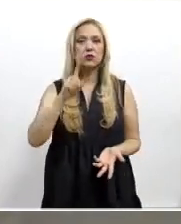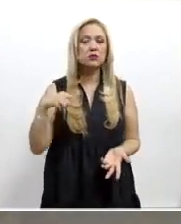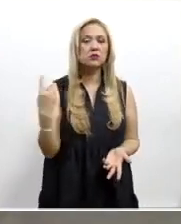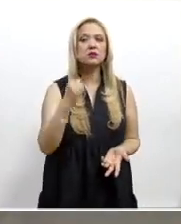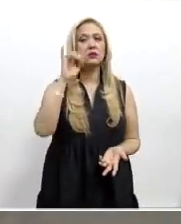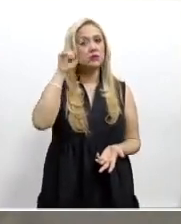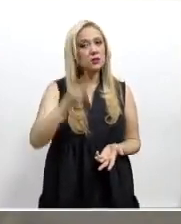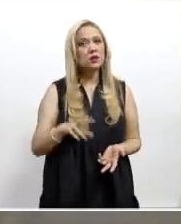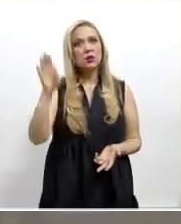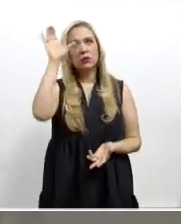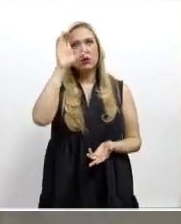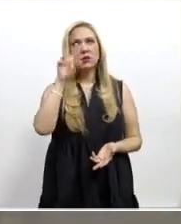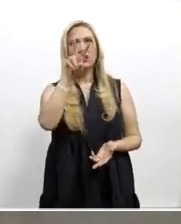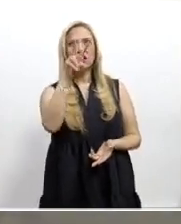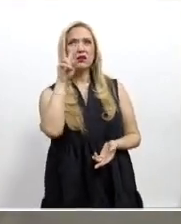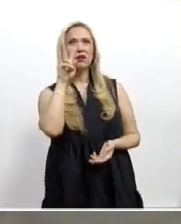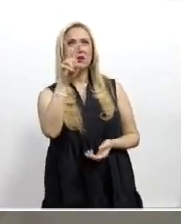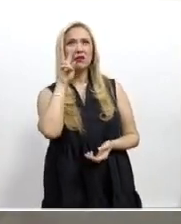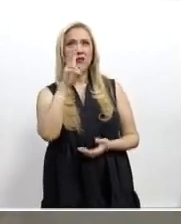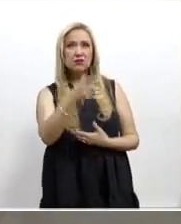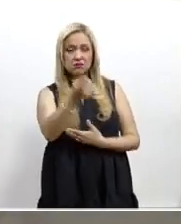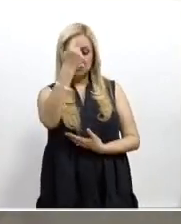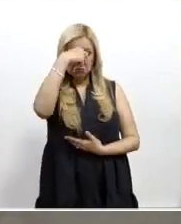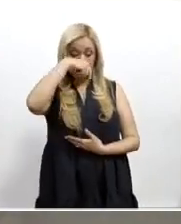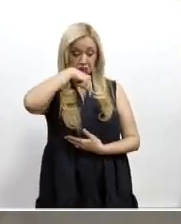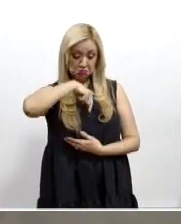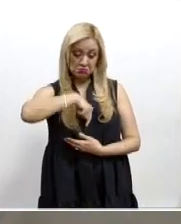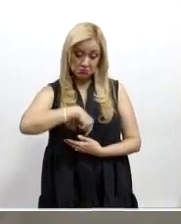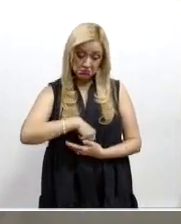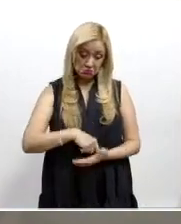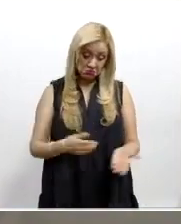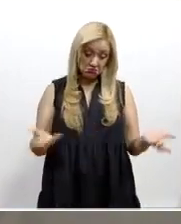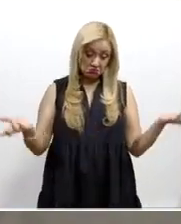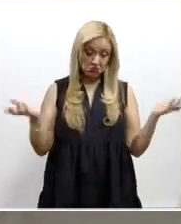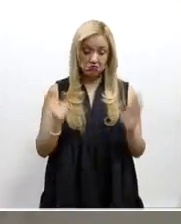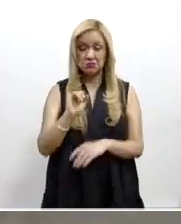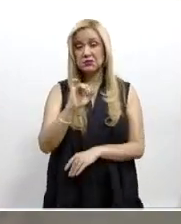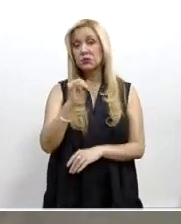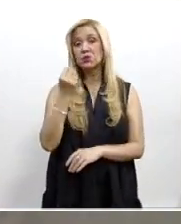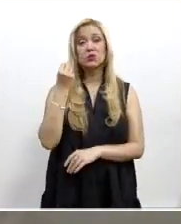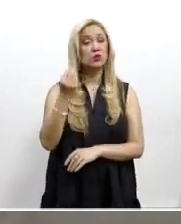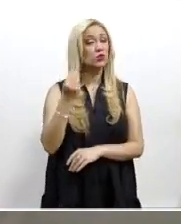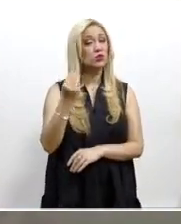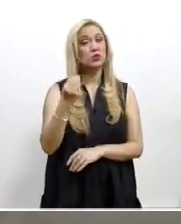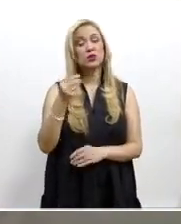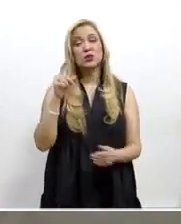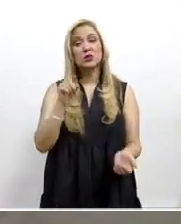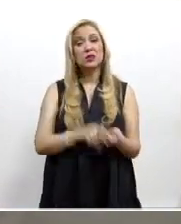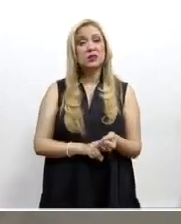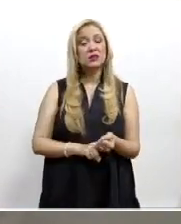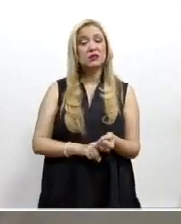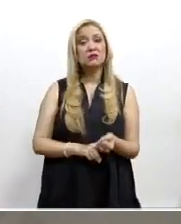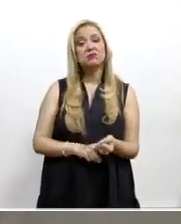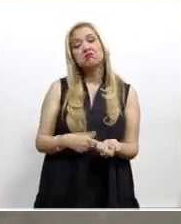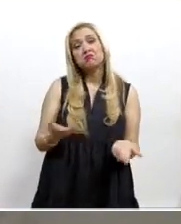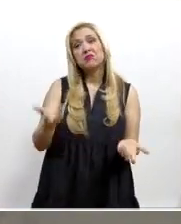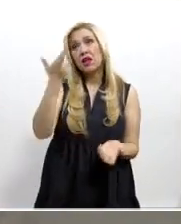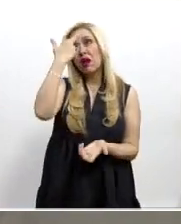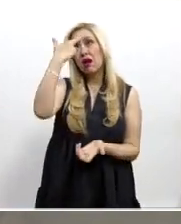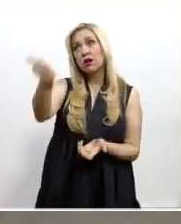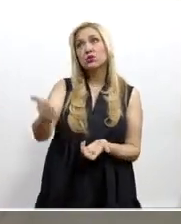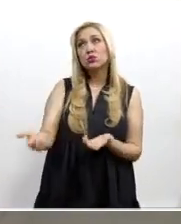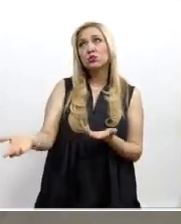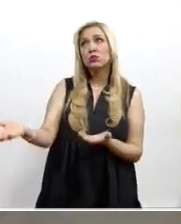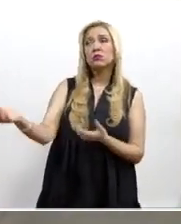esa cultura, van interiorizando elementos de esa construcción que incluso llevan a aceptar o a justificar la violencia. Yo